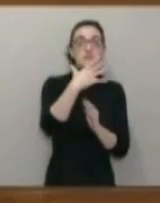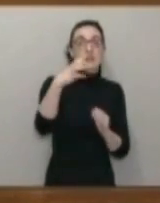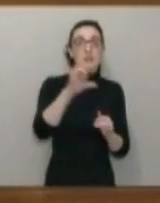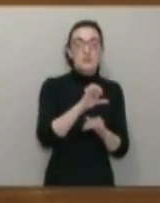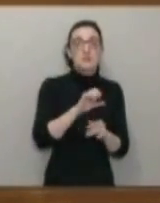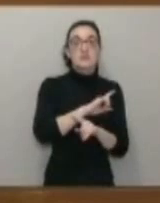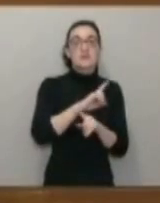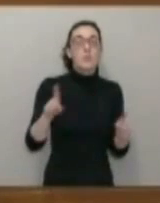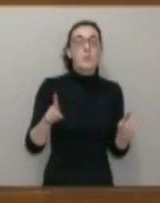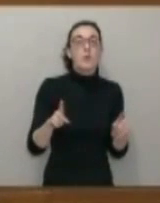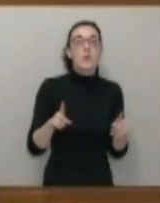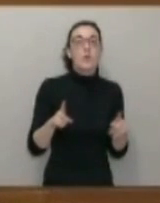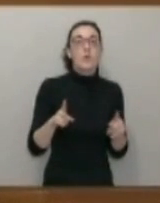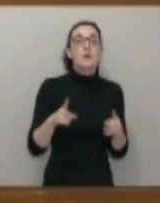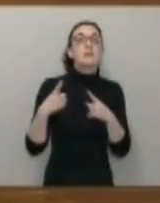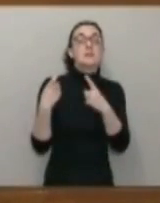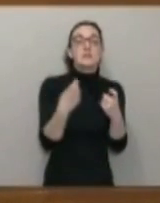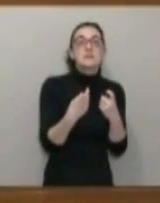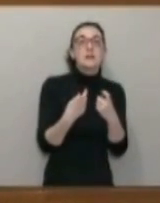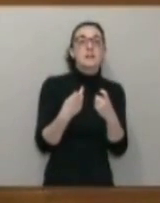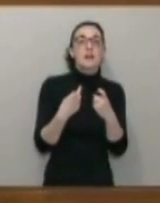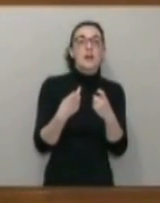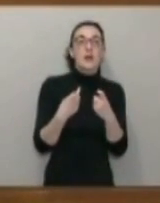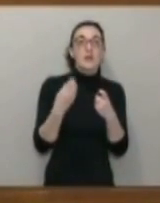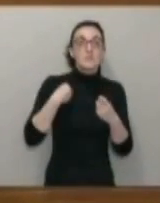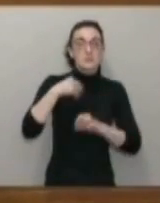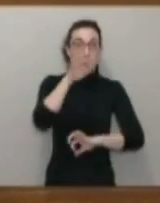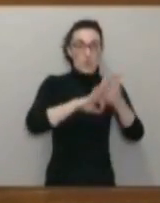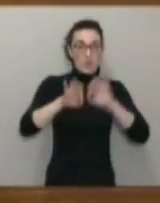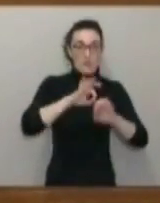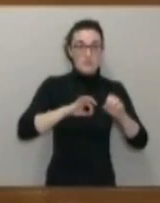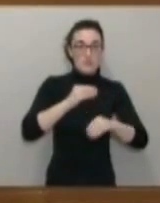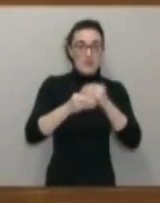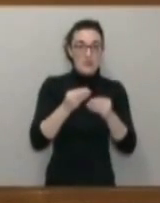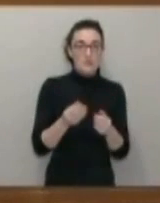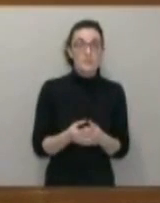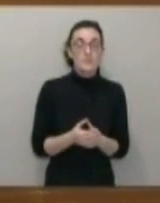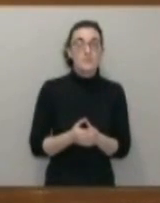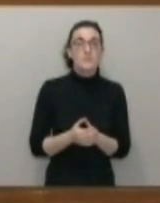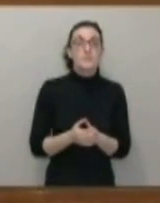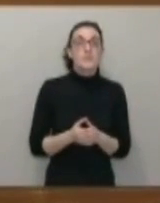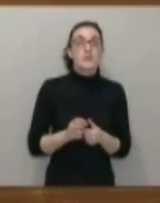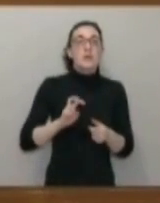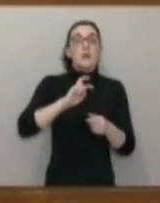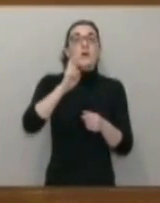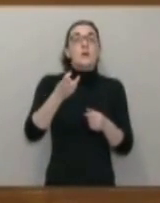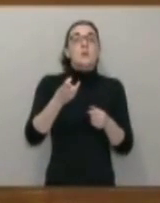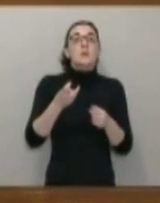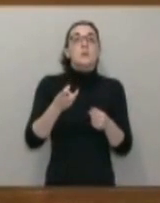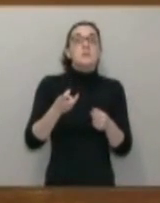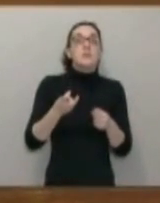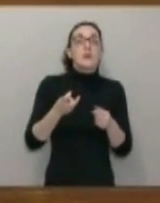como tampoco requiriéndose necesariamente la existencia de dicho organismo para tal fin. En otro orden de cosas, también se